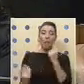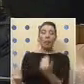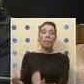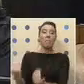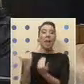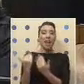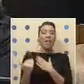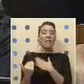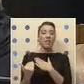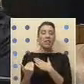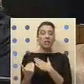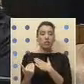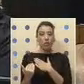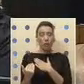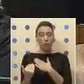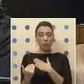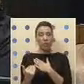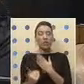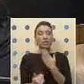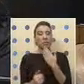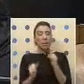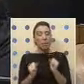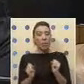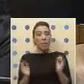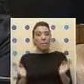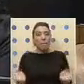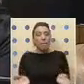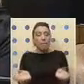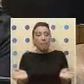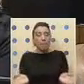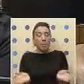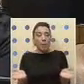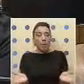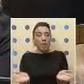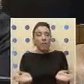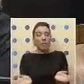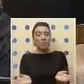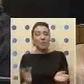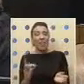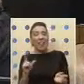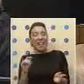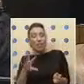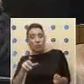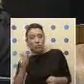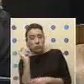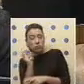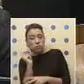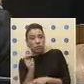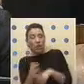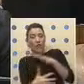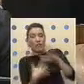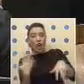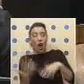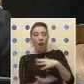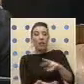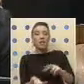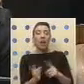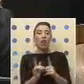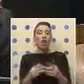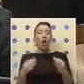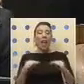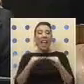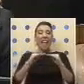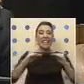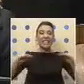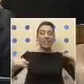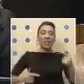y propio. Además, puede promover el delito, la violencia y la inestabilidad política.